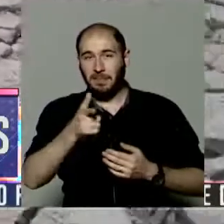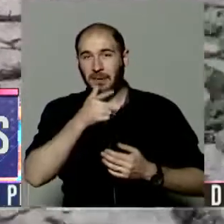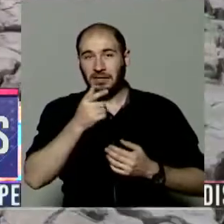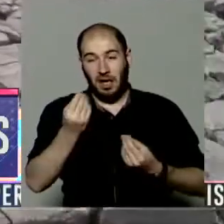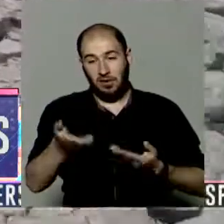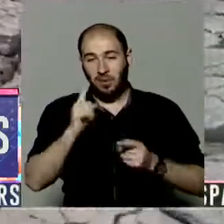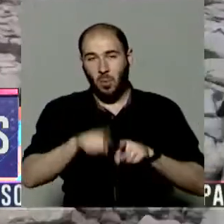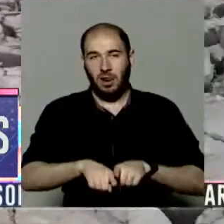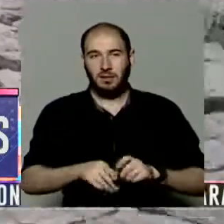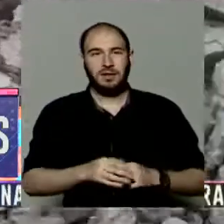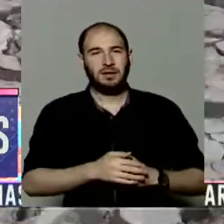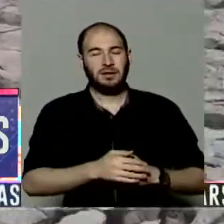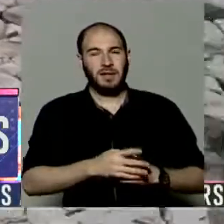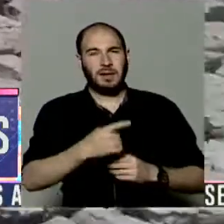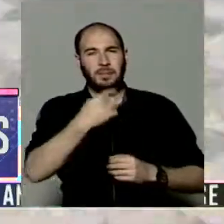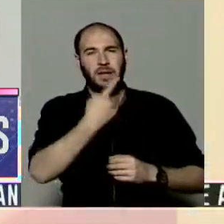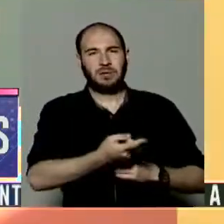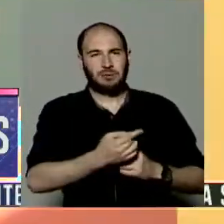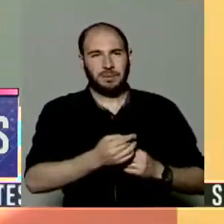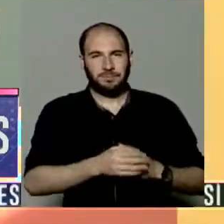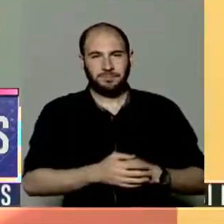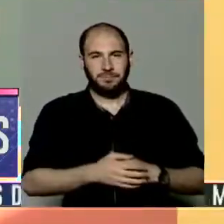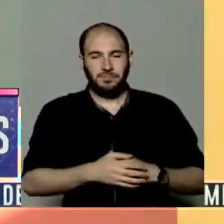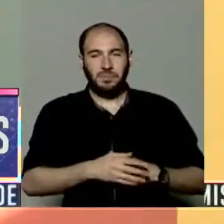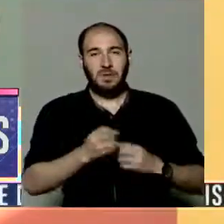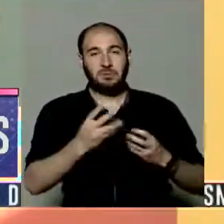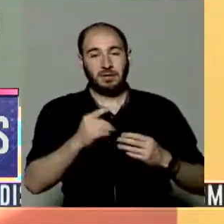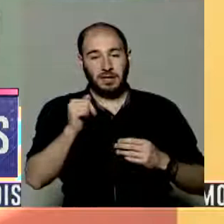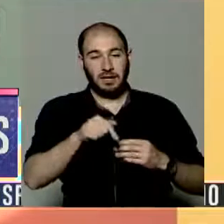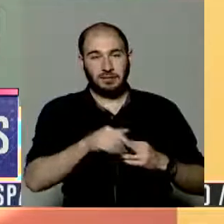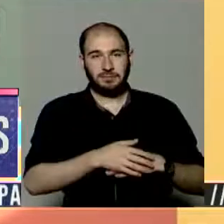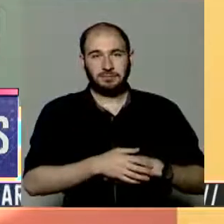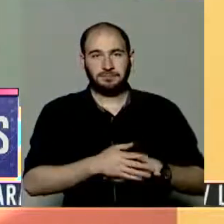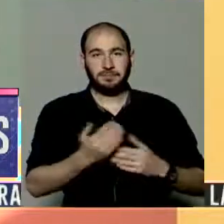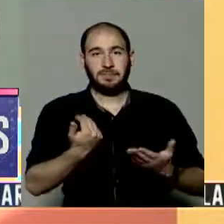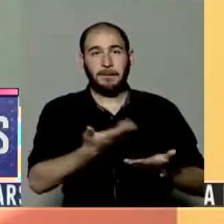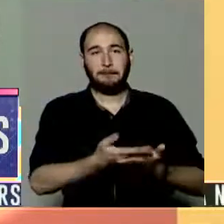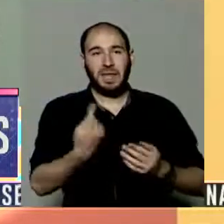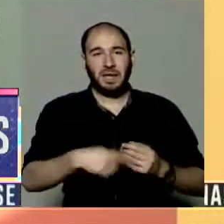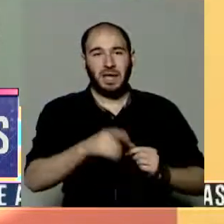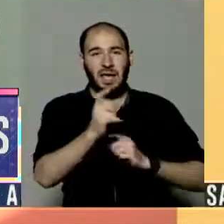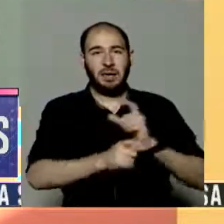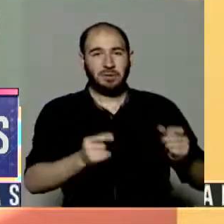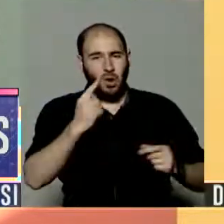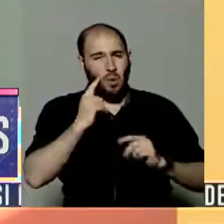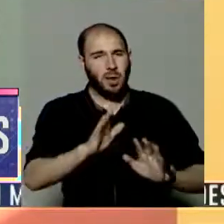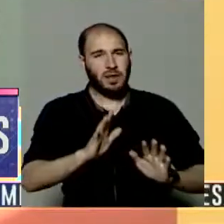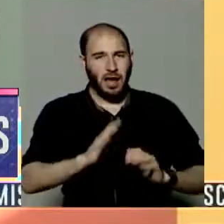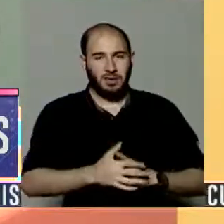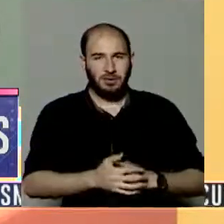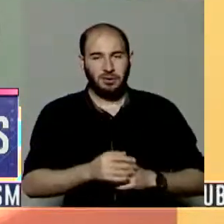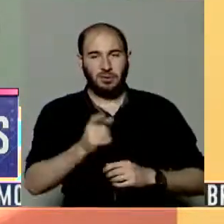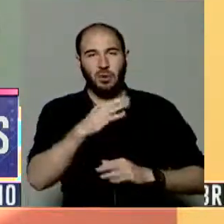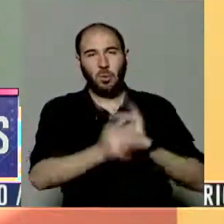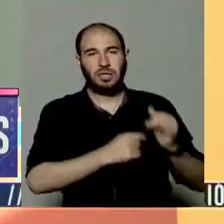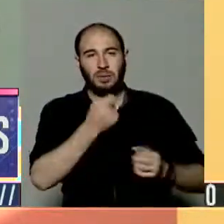viendo ahora. Tal cual. Una pregunta más, porque a partir de esto obviamente el pedido es que la gente tenga precaución cuando uno